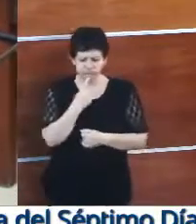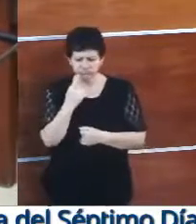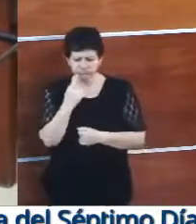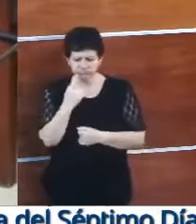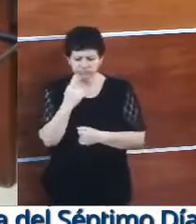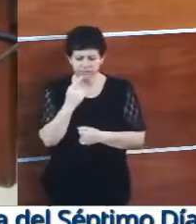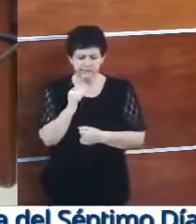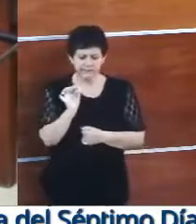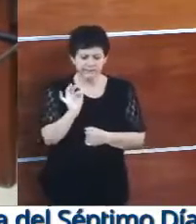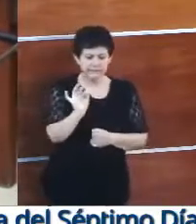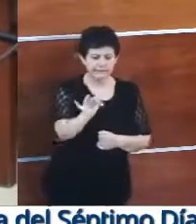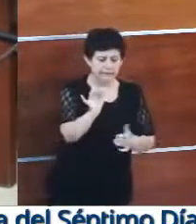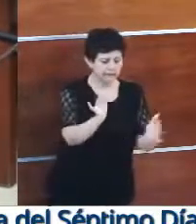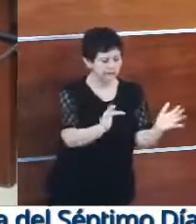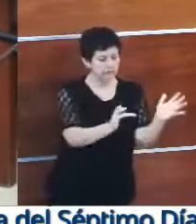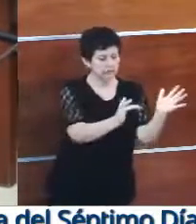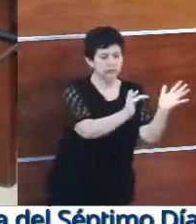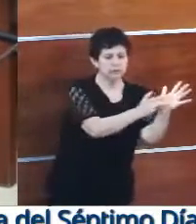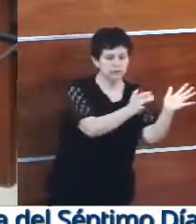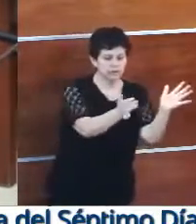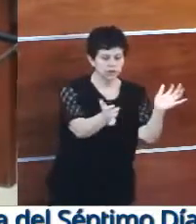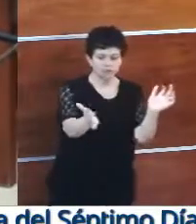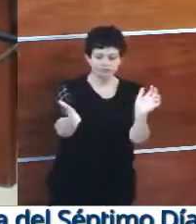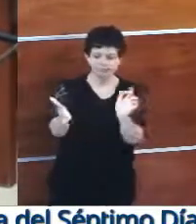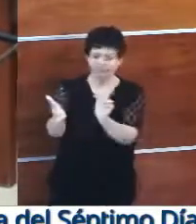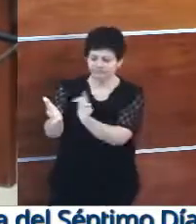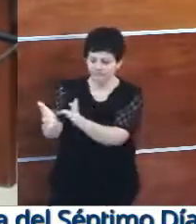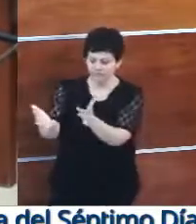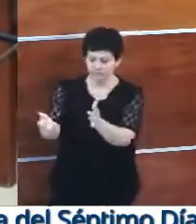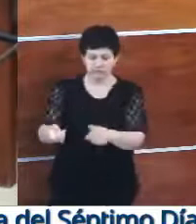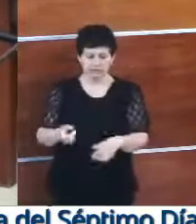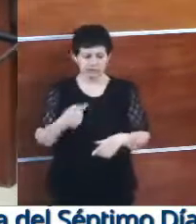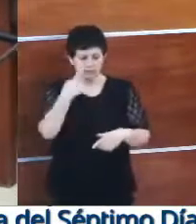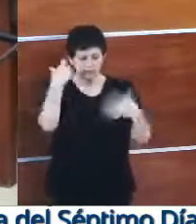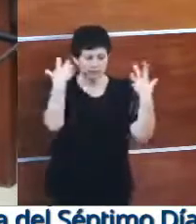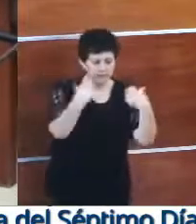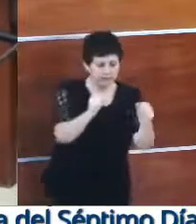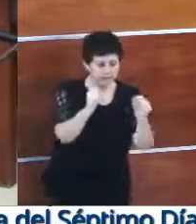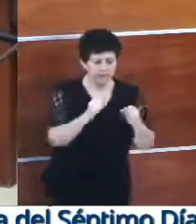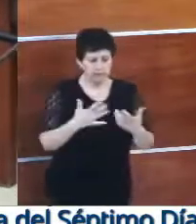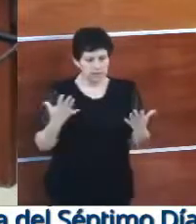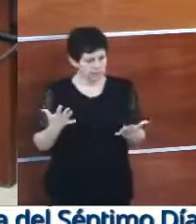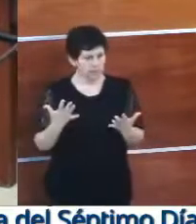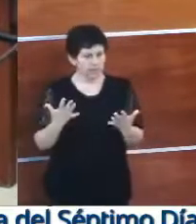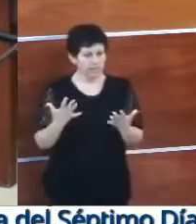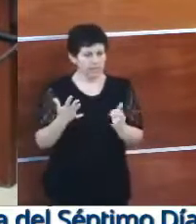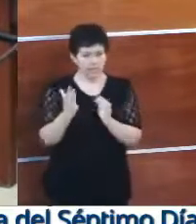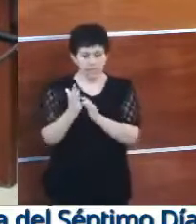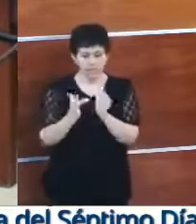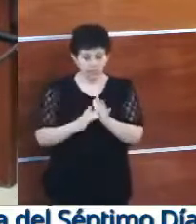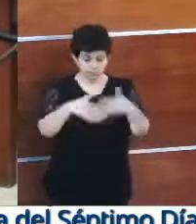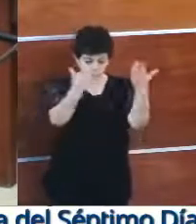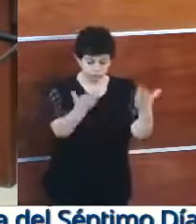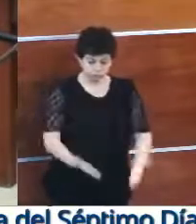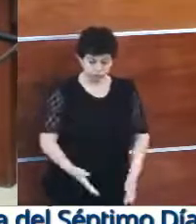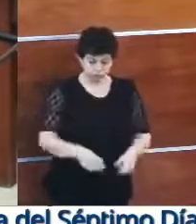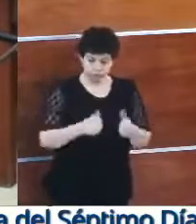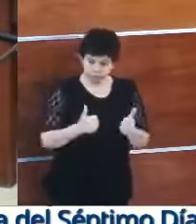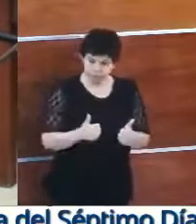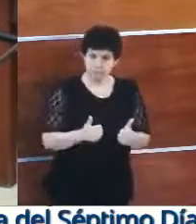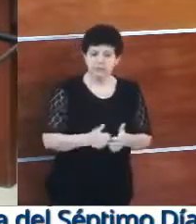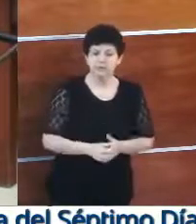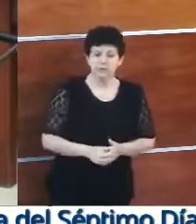llagas de Jesús y descubrió que Jesús tenía cuerpo, como antes de su